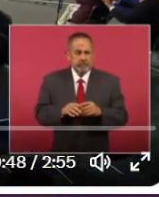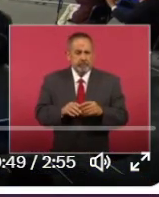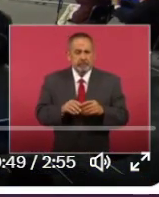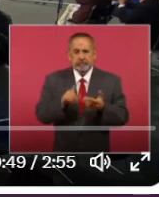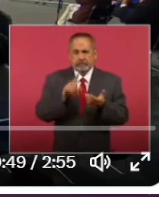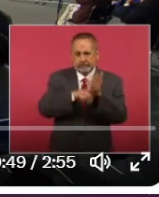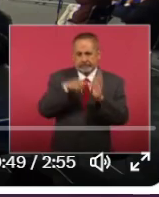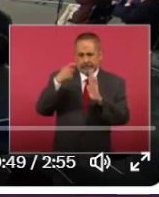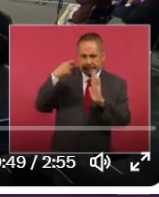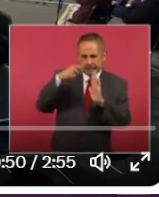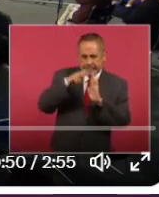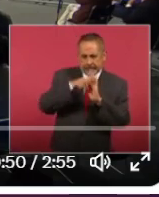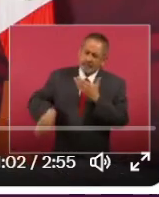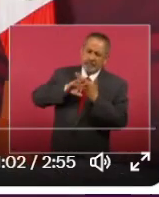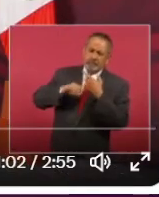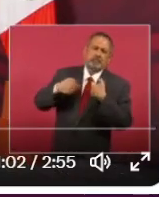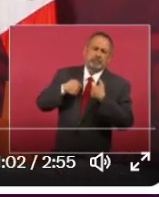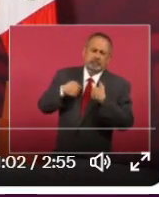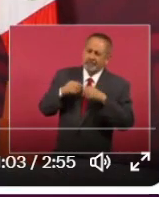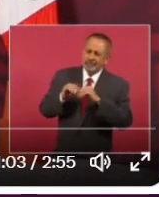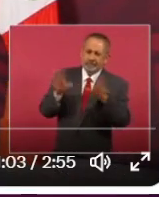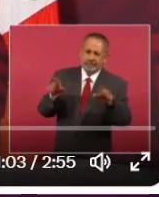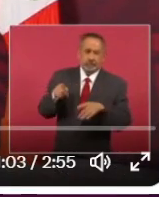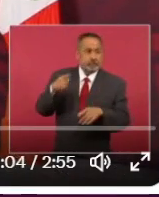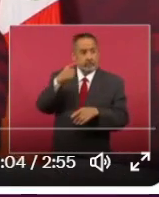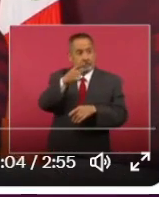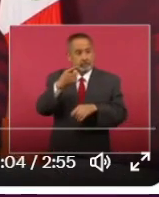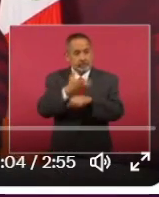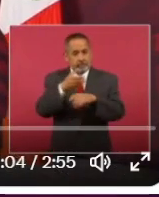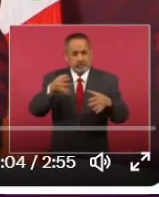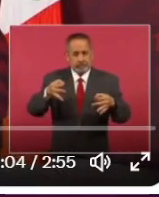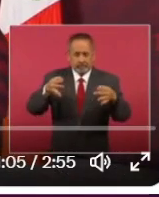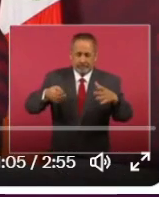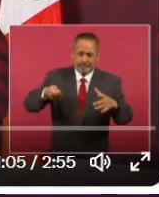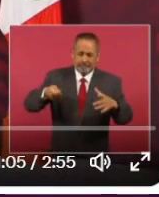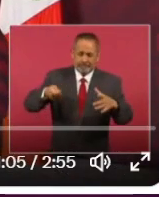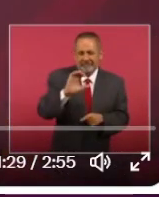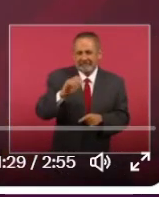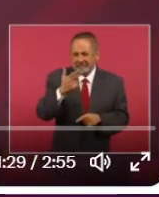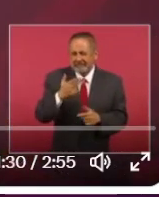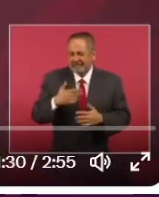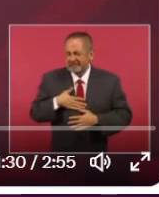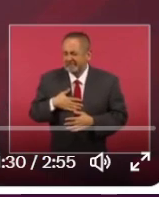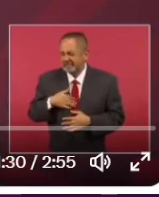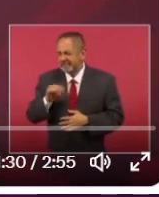instrumentalizado el fallo políticamente. Y que el fallo incluso se trata de utilizar para...